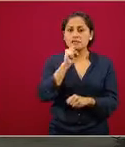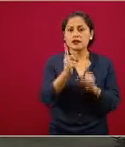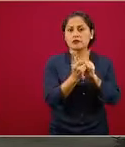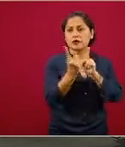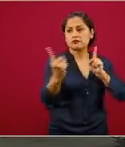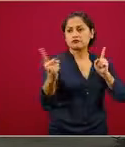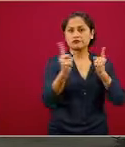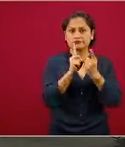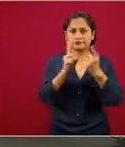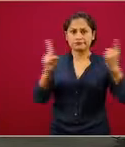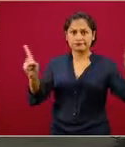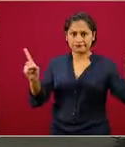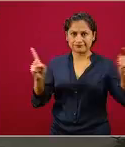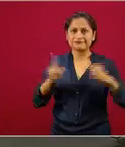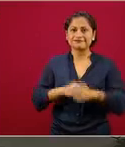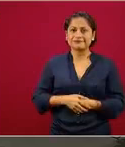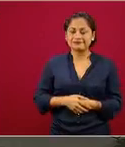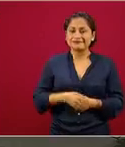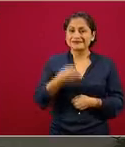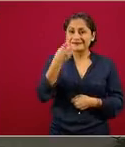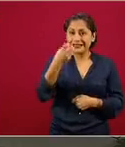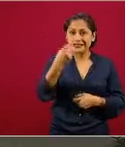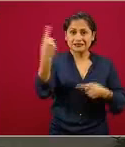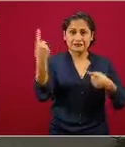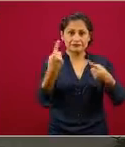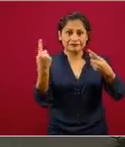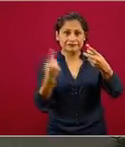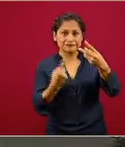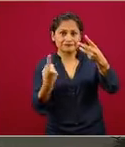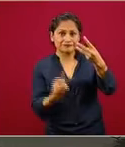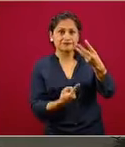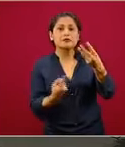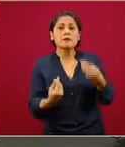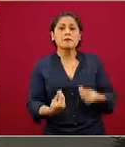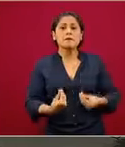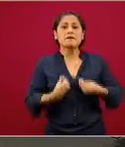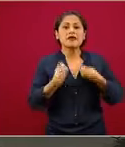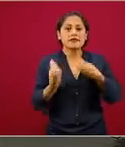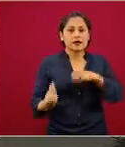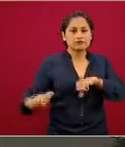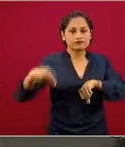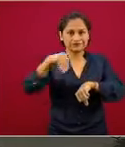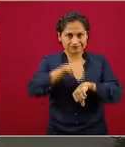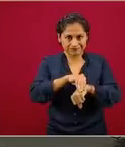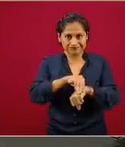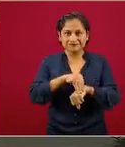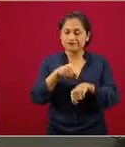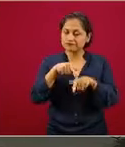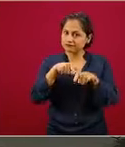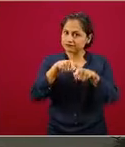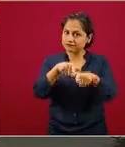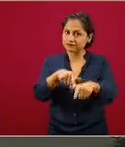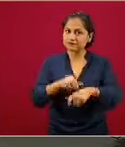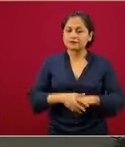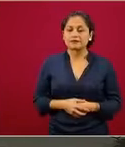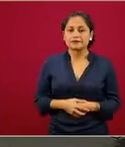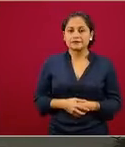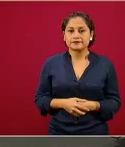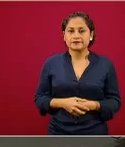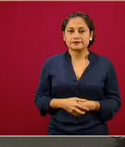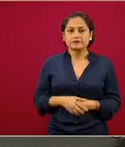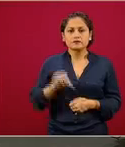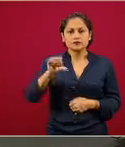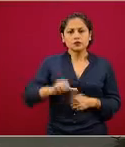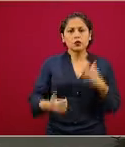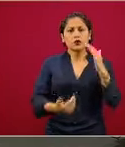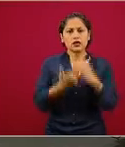medidas hay que incorporarlas a nuestra nueva normalidad. Decíamos esta mañana, platicando con los funcionarias y funcionarios